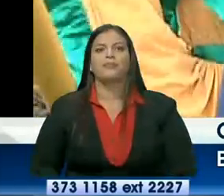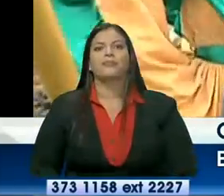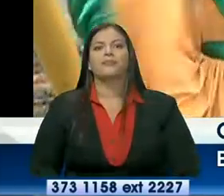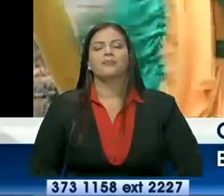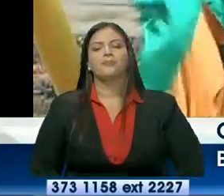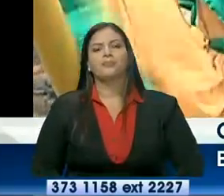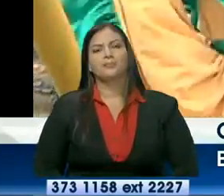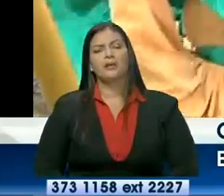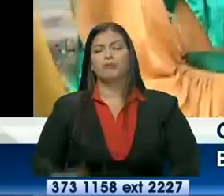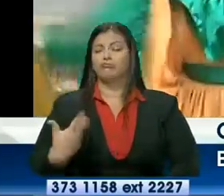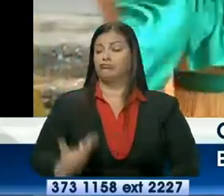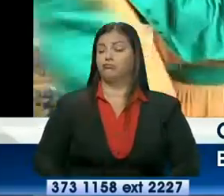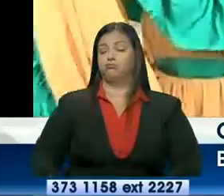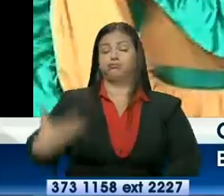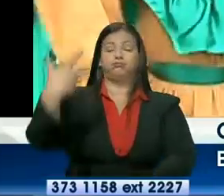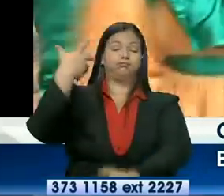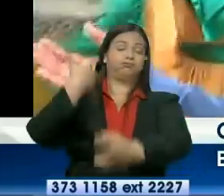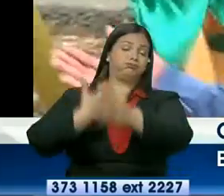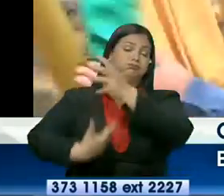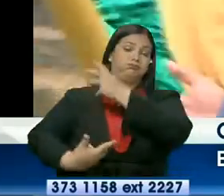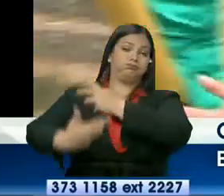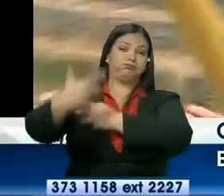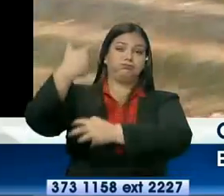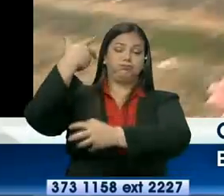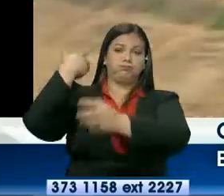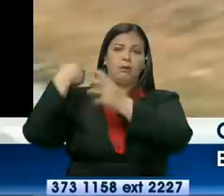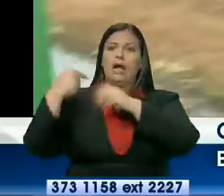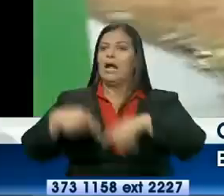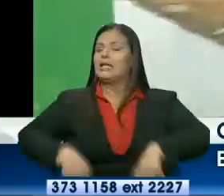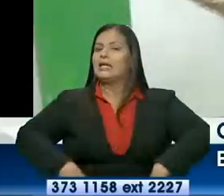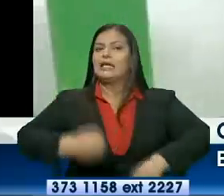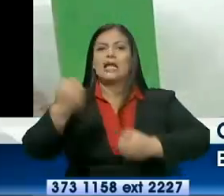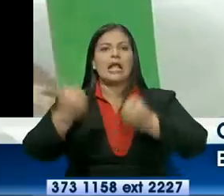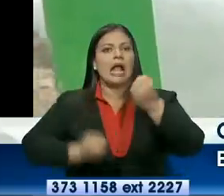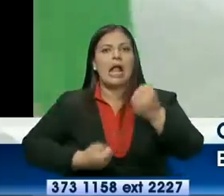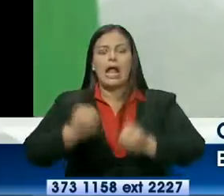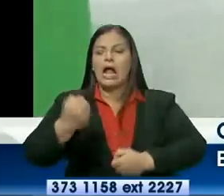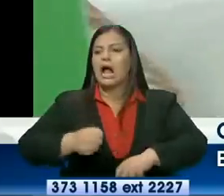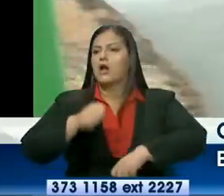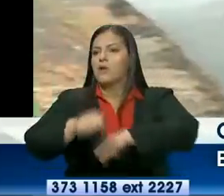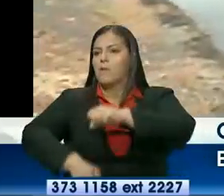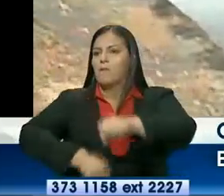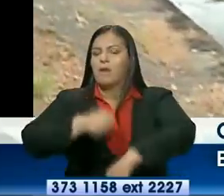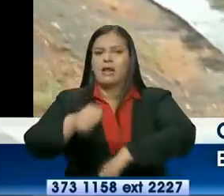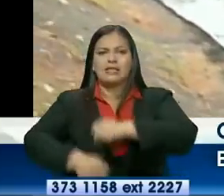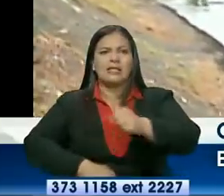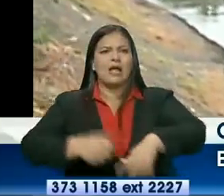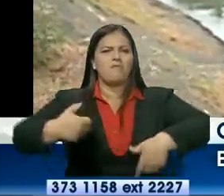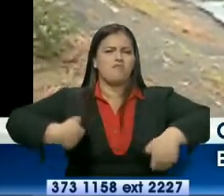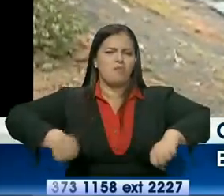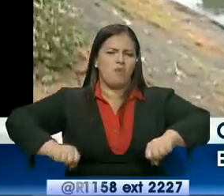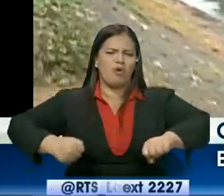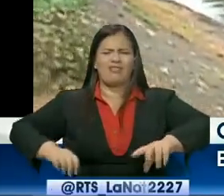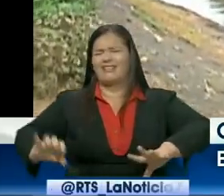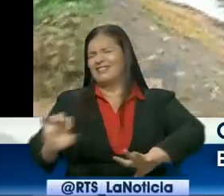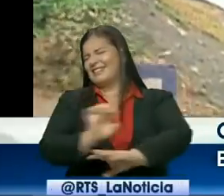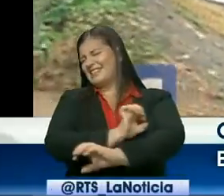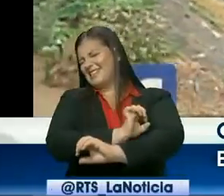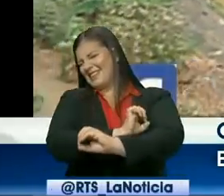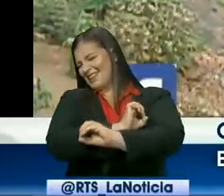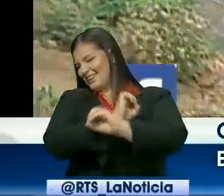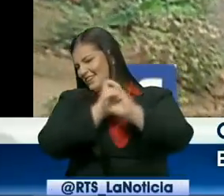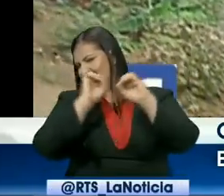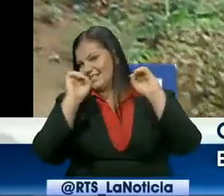muchos tiempos atrás, este era el único medio de transporte entre la ciudad de Juján y la ciudad de Lorenzo de Garaycoa.